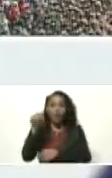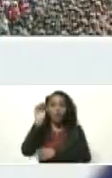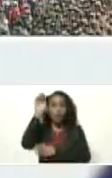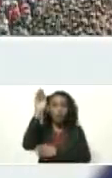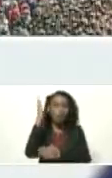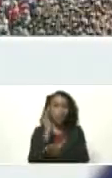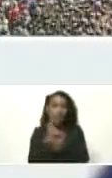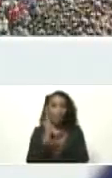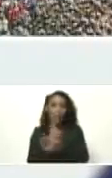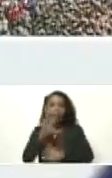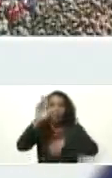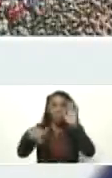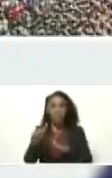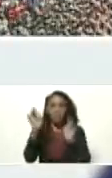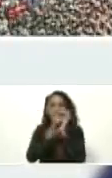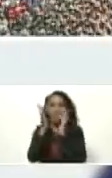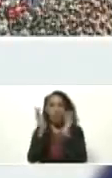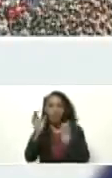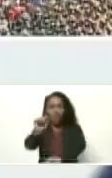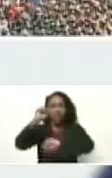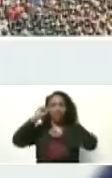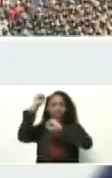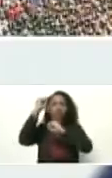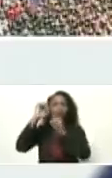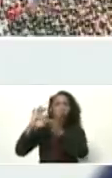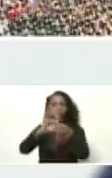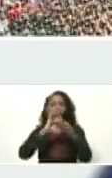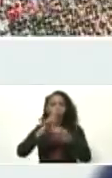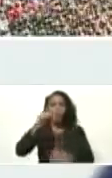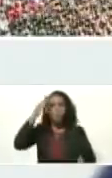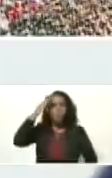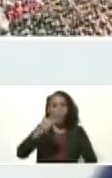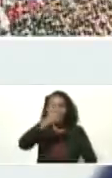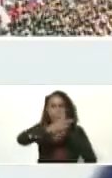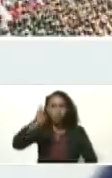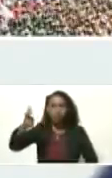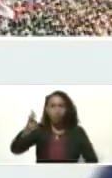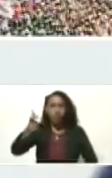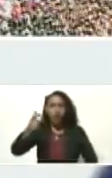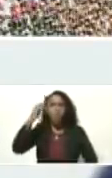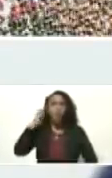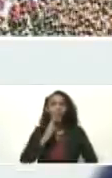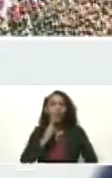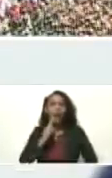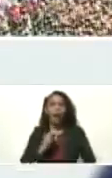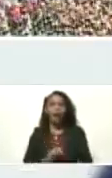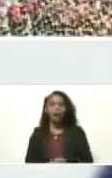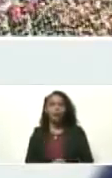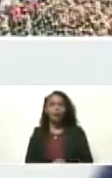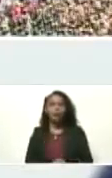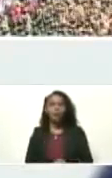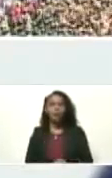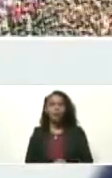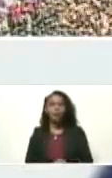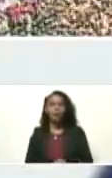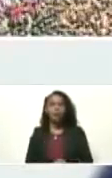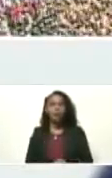siempre. 13 de abril, victoria de la Unión Cívico-Militar Bolivariana.